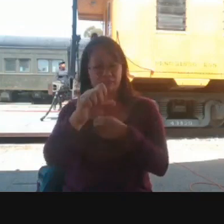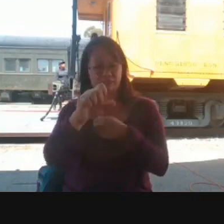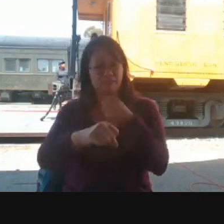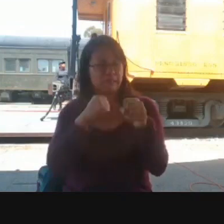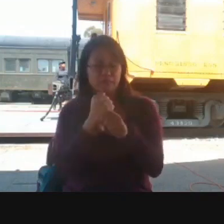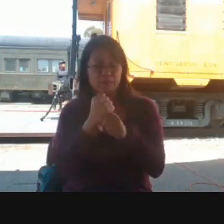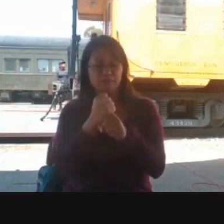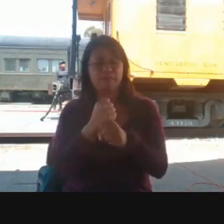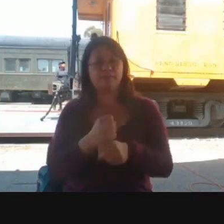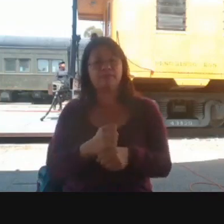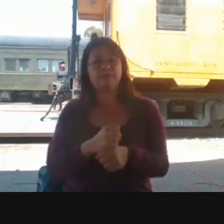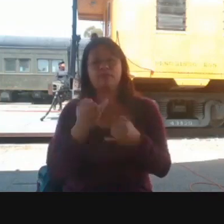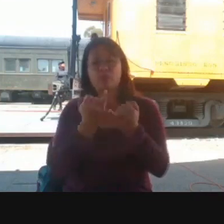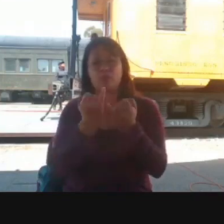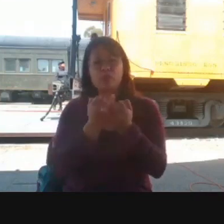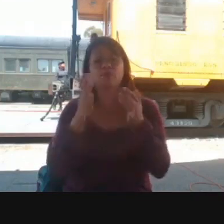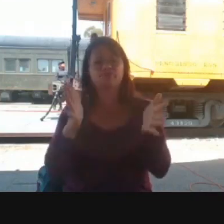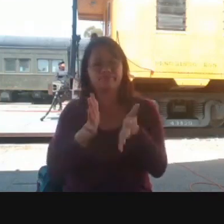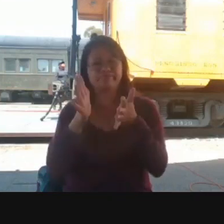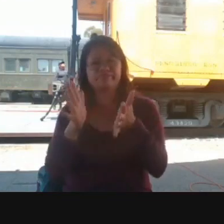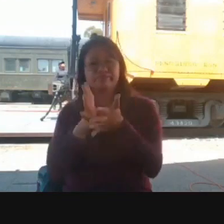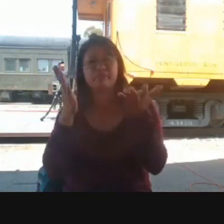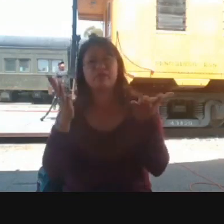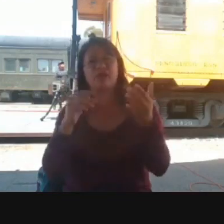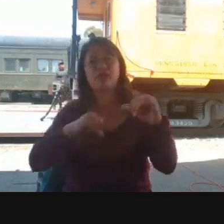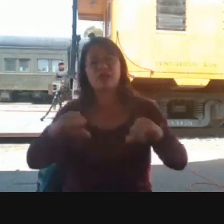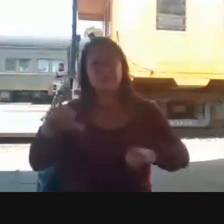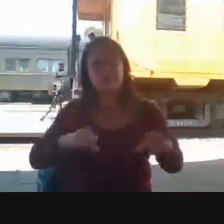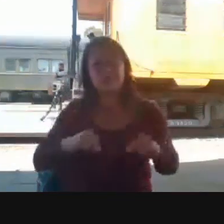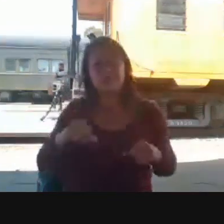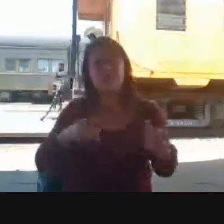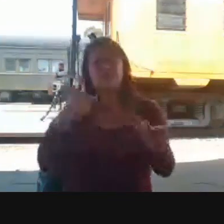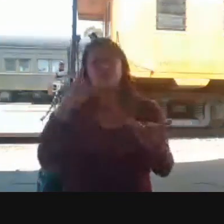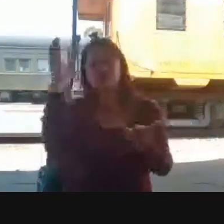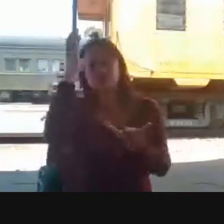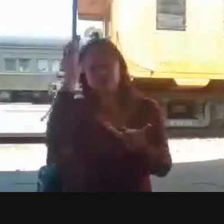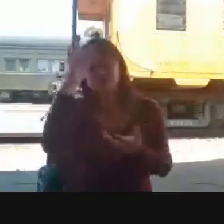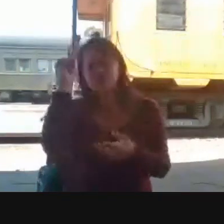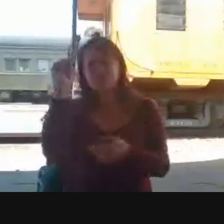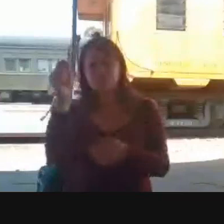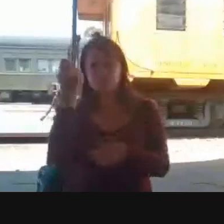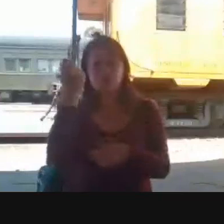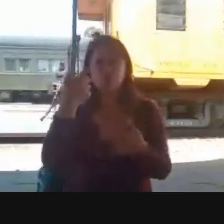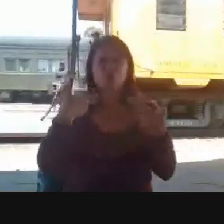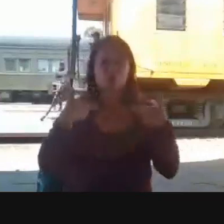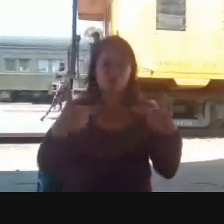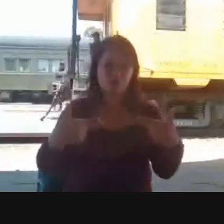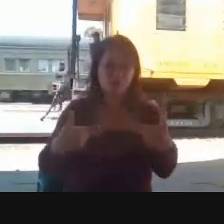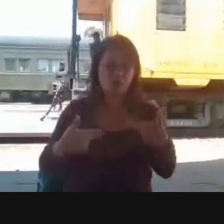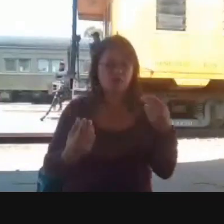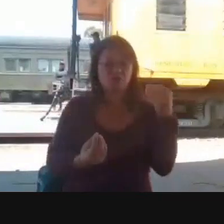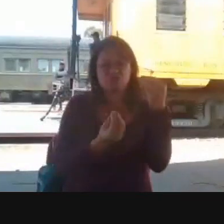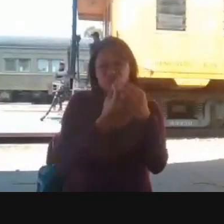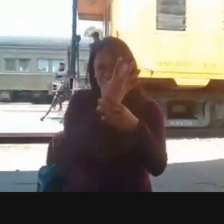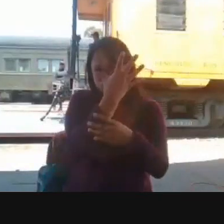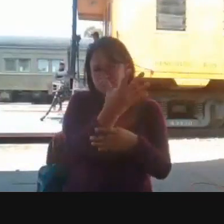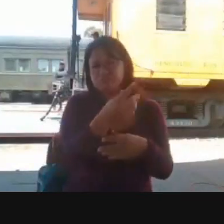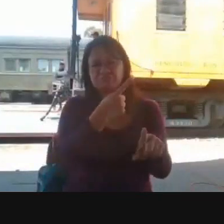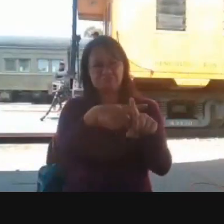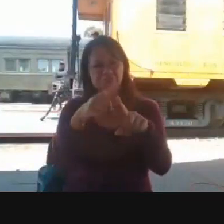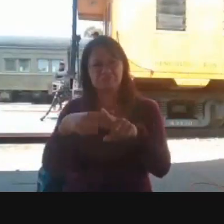por haber promovido iniciativas solidarias de las comunidades de ciencia, tecnología, humanidades e innovación que contribuyeron